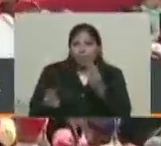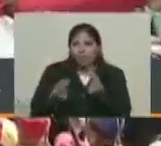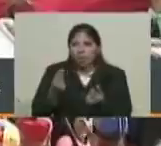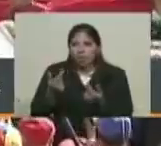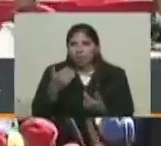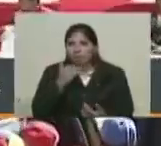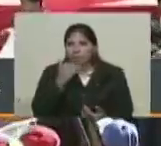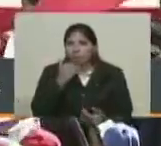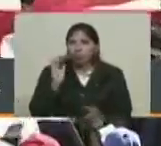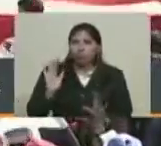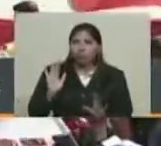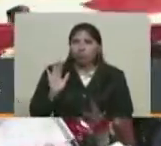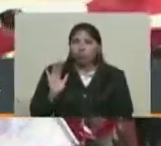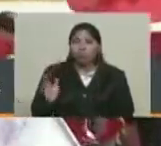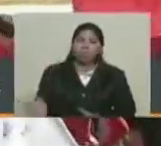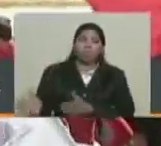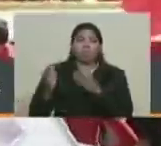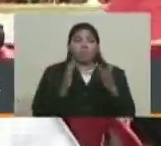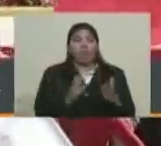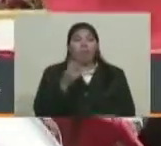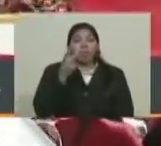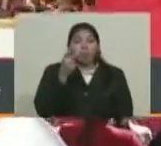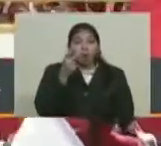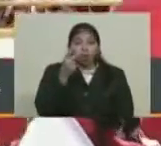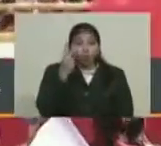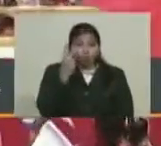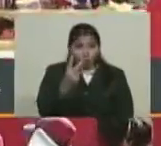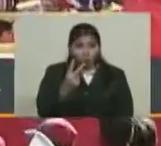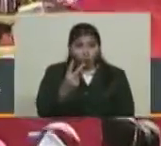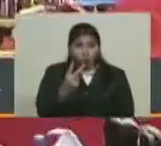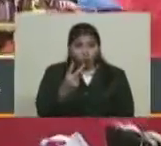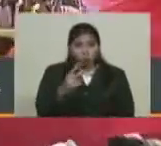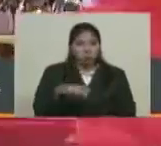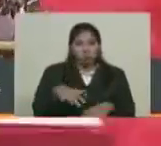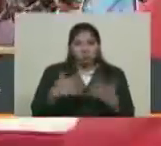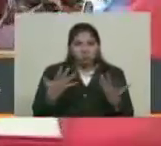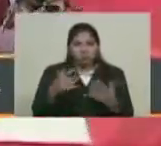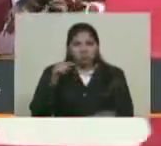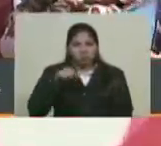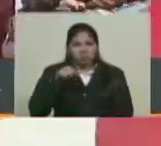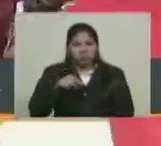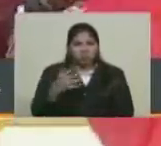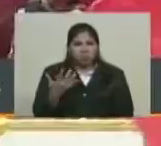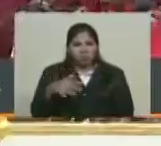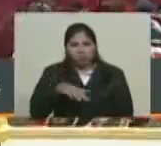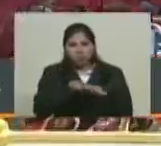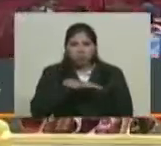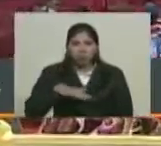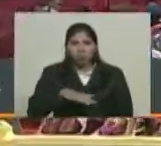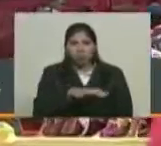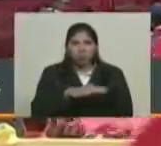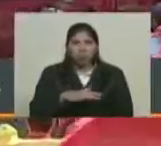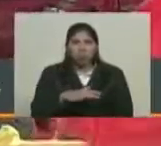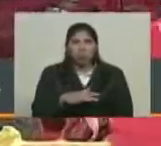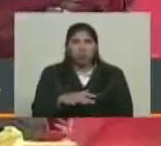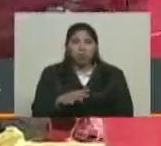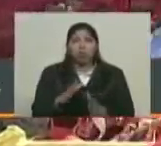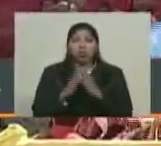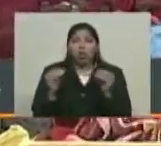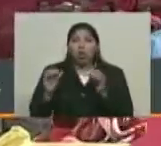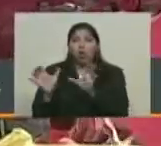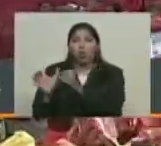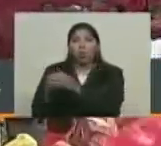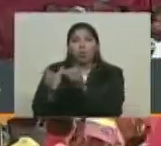Y el escenario número dos es el escenario de que los partidos políticos de